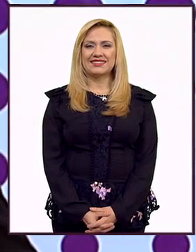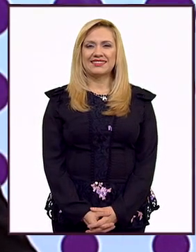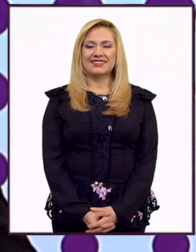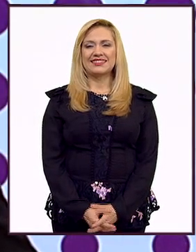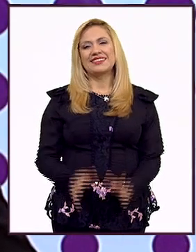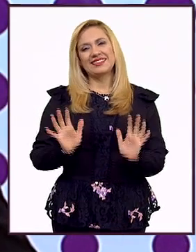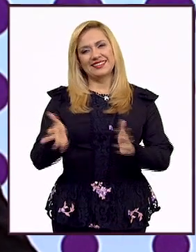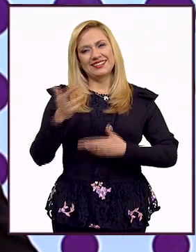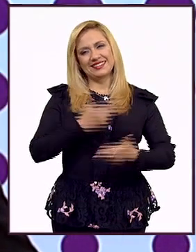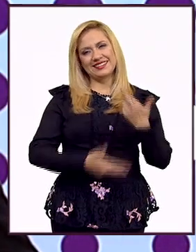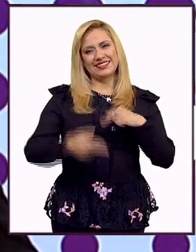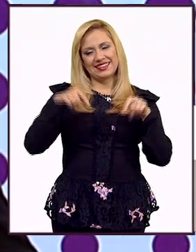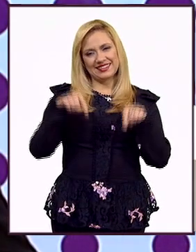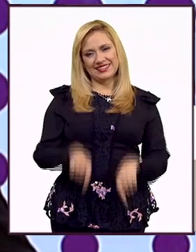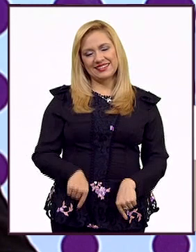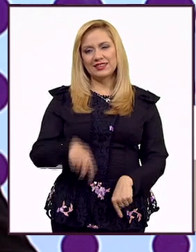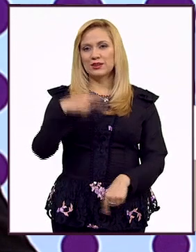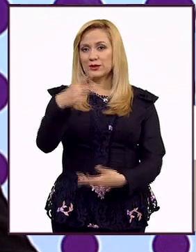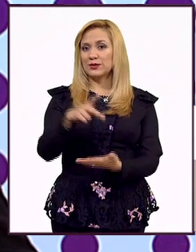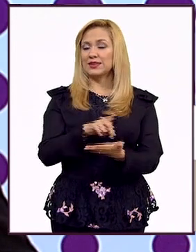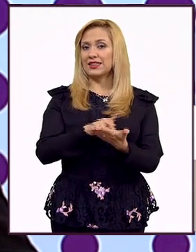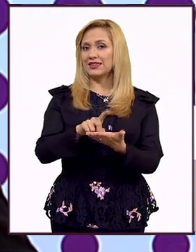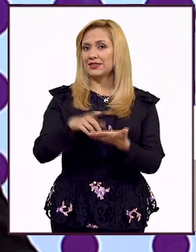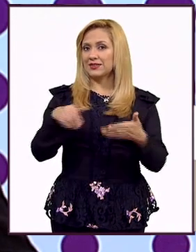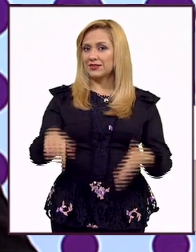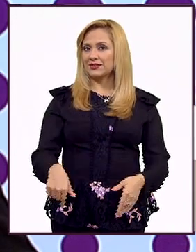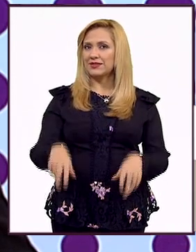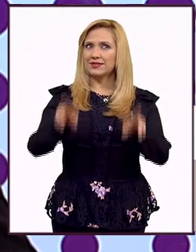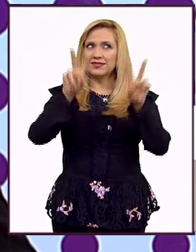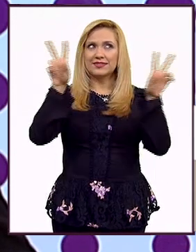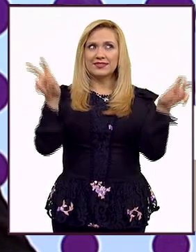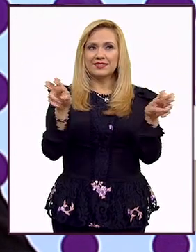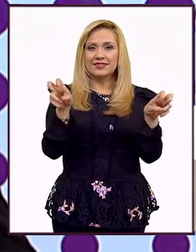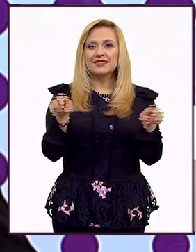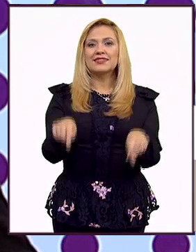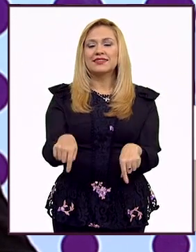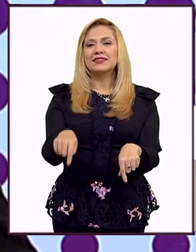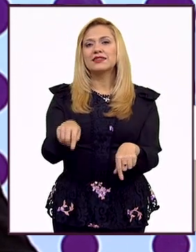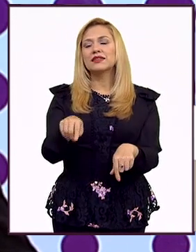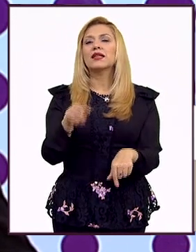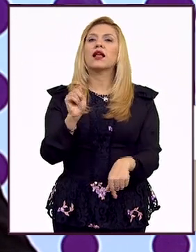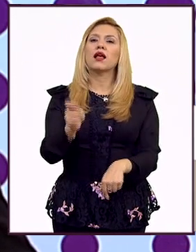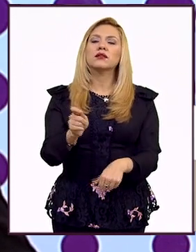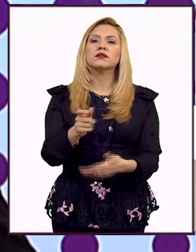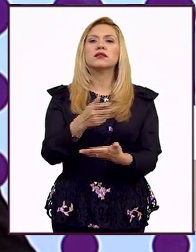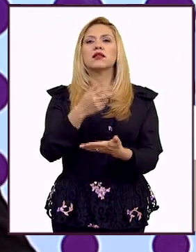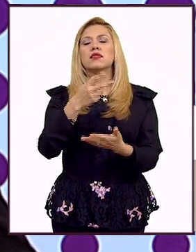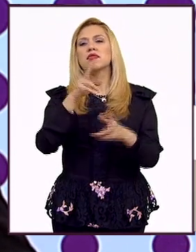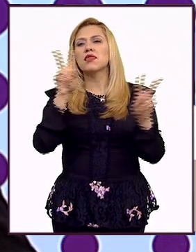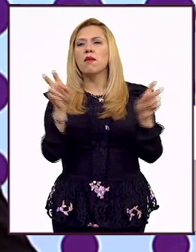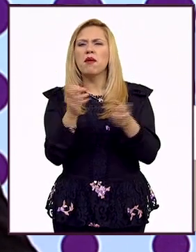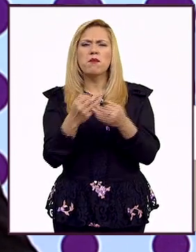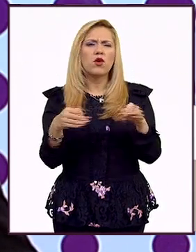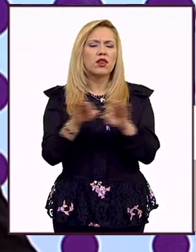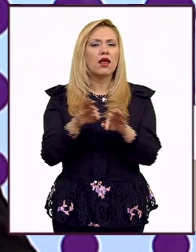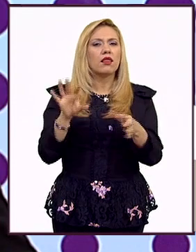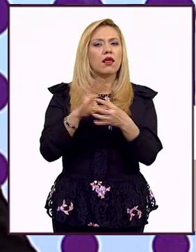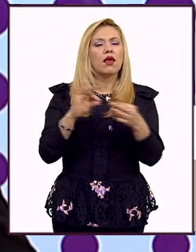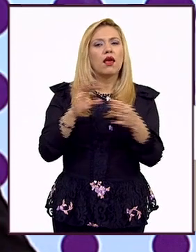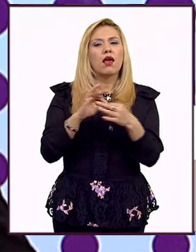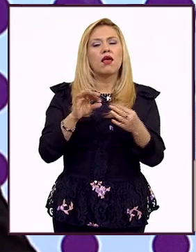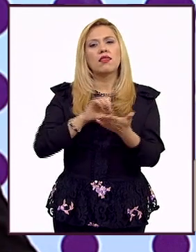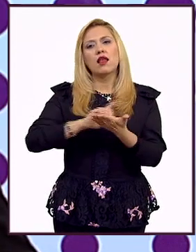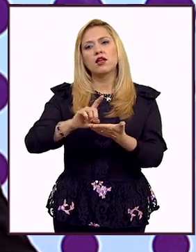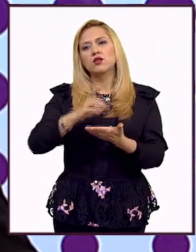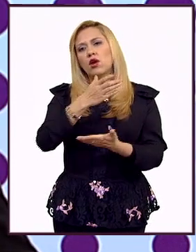Ya estamos de regreso en su programa Tus Derechos. Les recuerdo que estamos platicando sobre derechos campesinos y nos quedamos en el primer bloque hablando